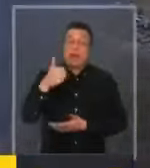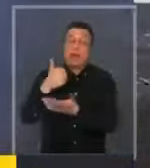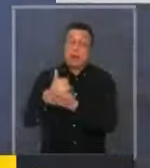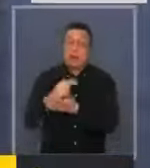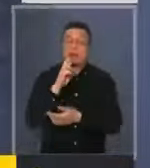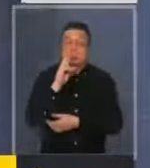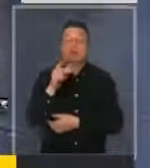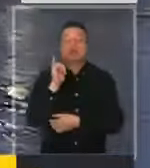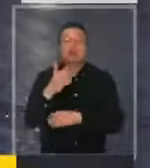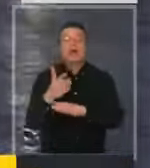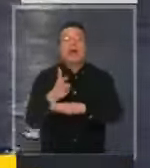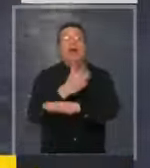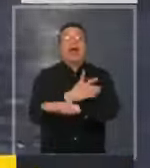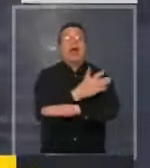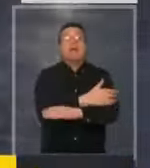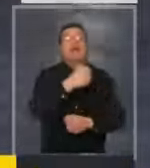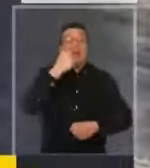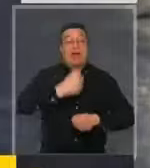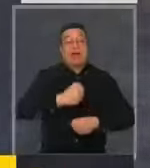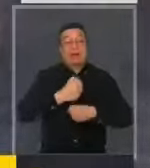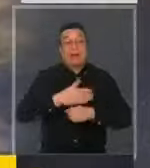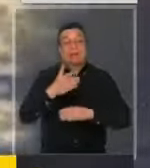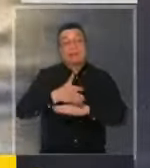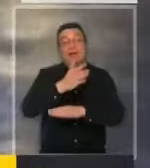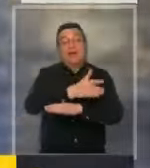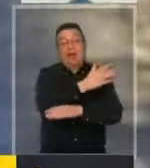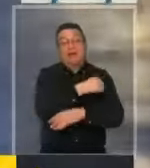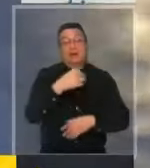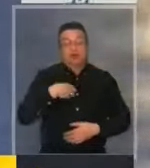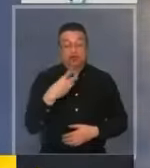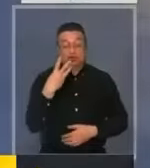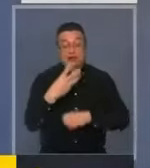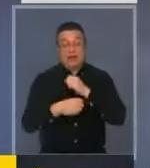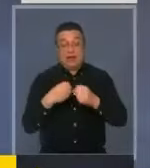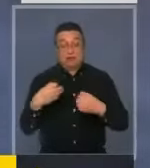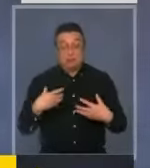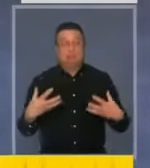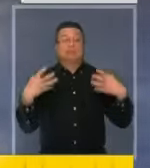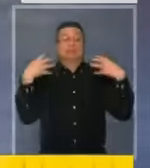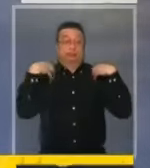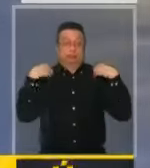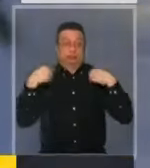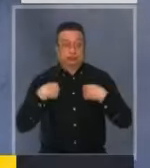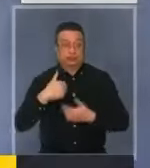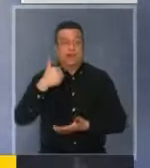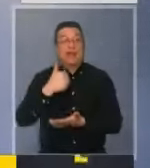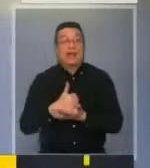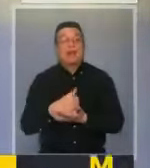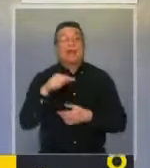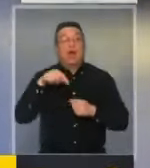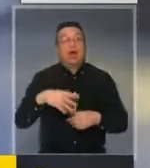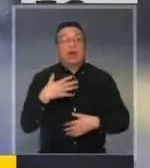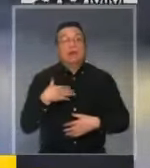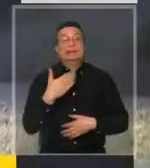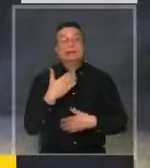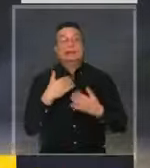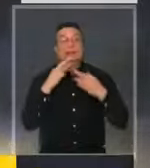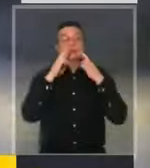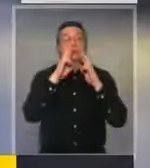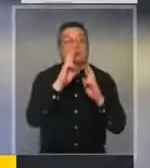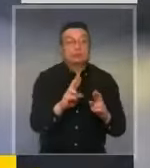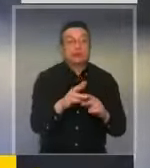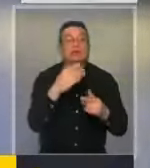alcaldes y alcaldesas, no hicieron el trabajo. Yo llevo 3 años en el cargo y estamos tratando de poder responder a estas necesidades tan básicas de las